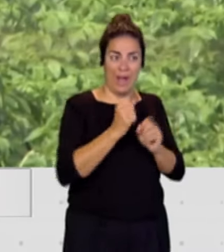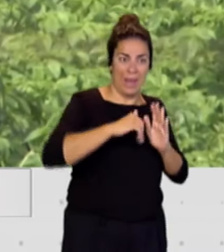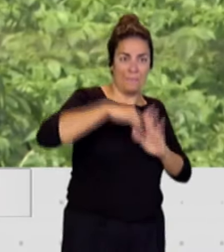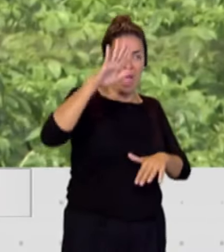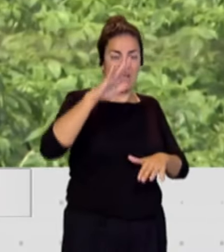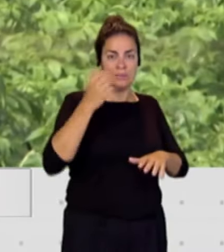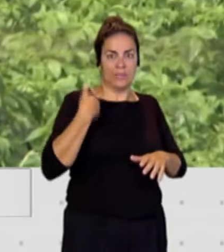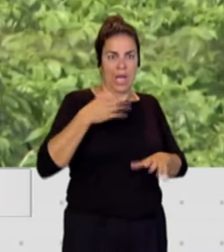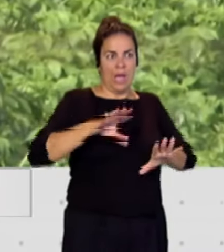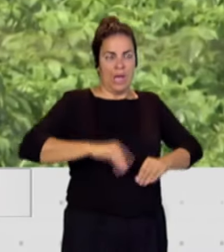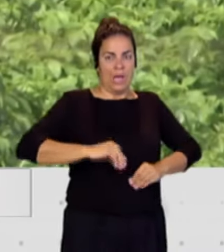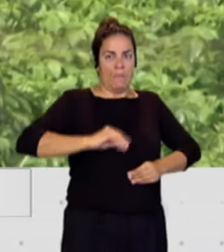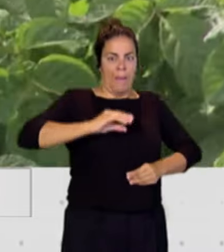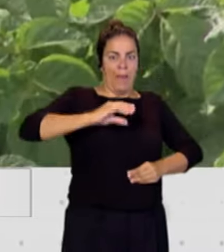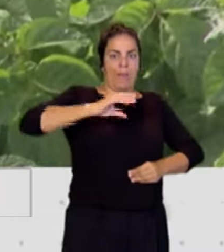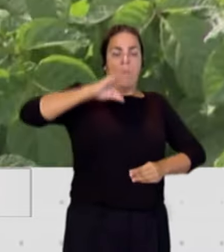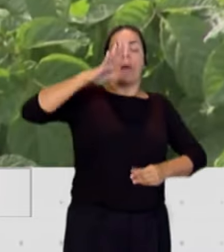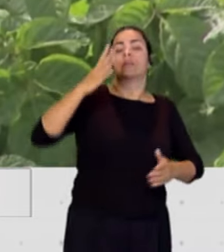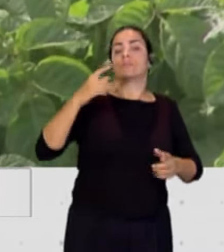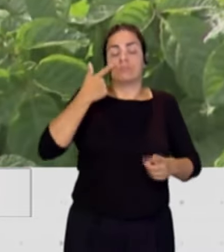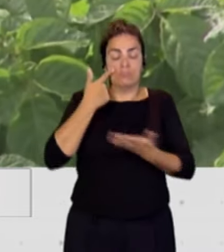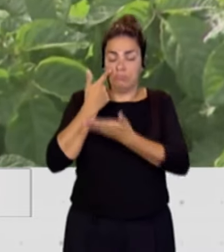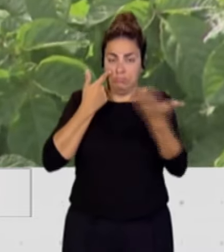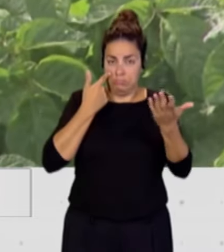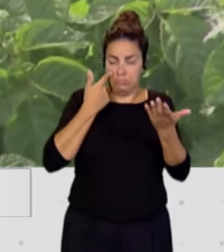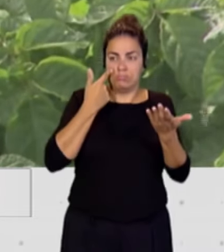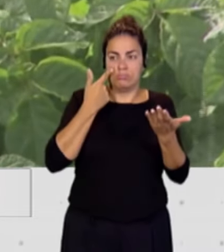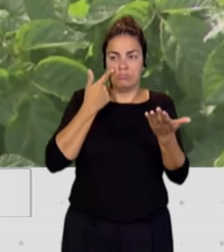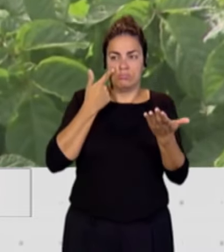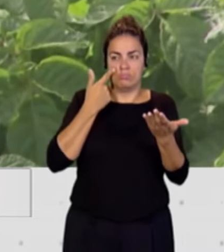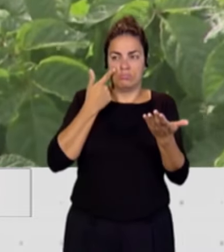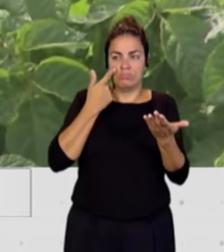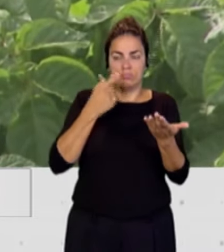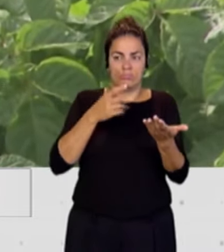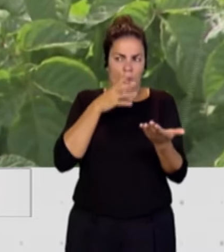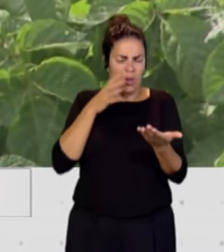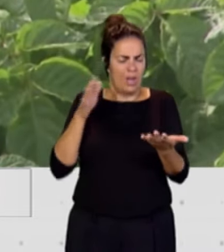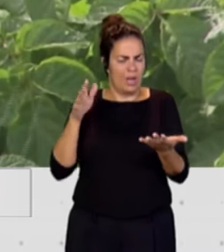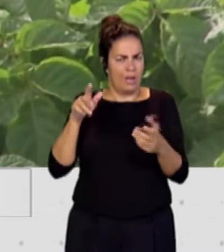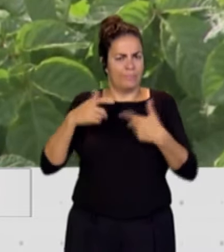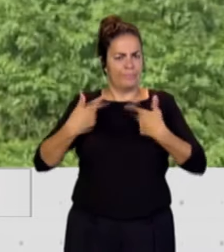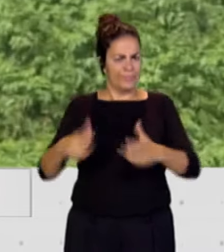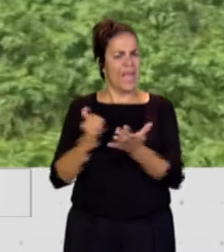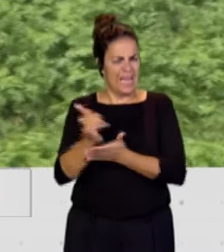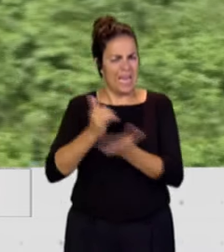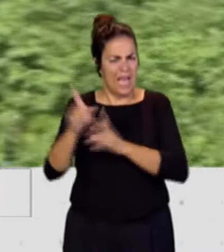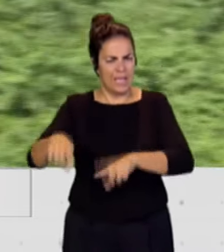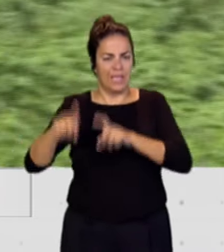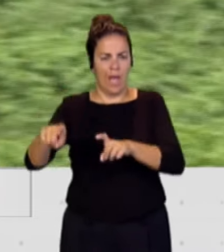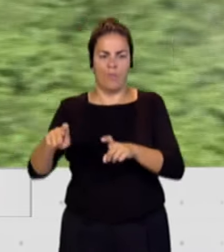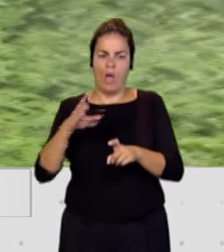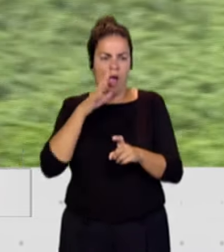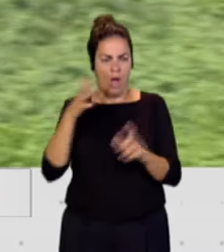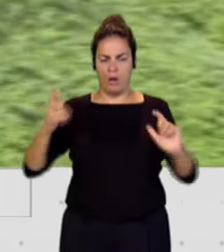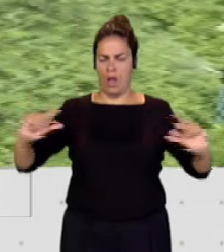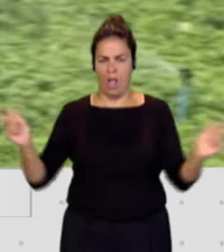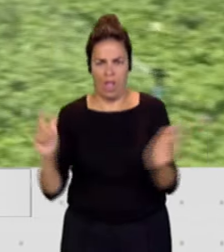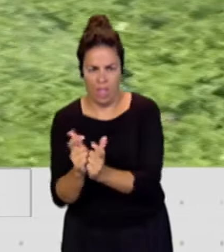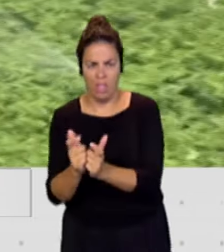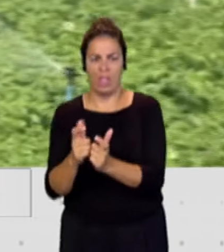desde luego y y y lo ha podido ver toda la ciudadanía está en en plena manifestación eh No están est estrangulando con una ultr